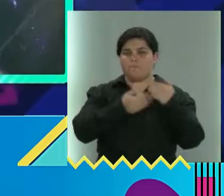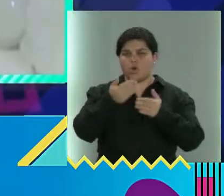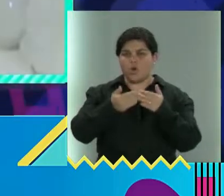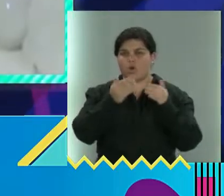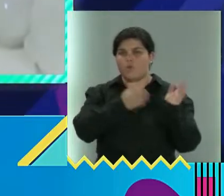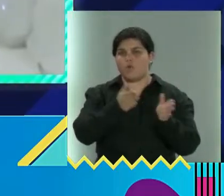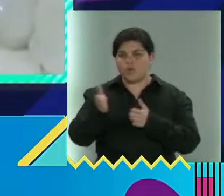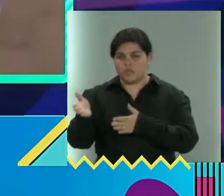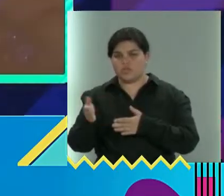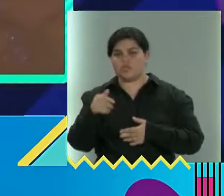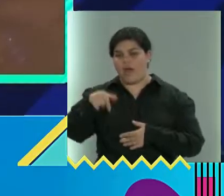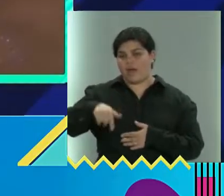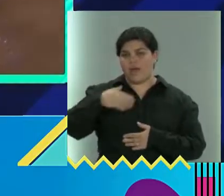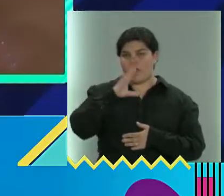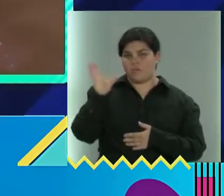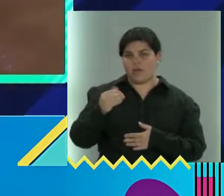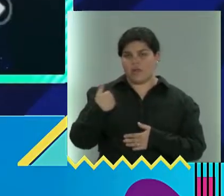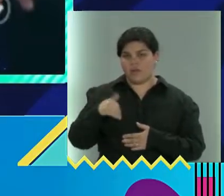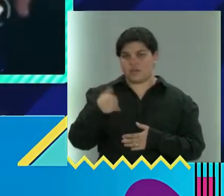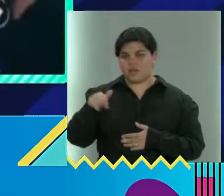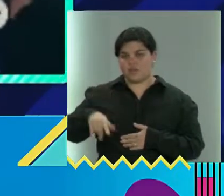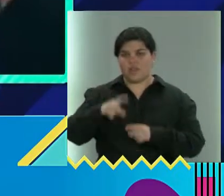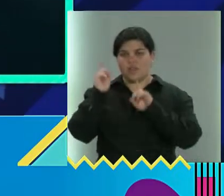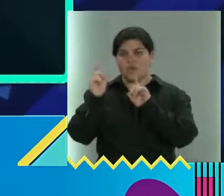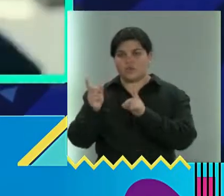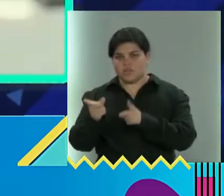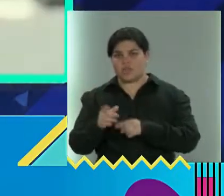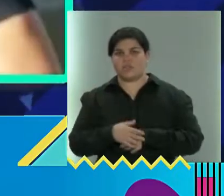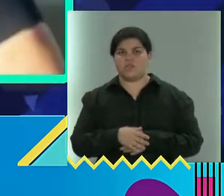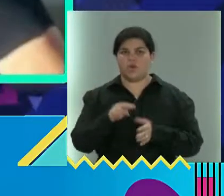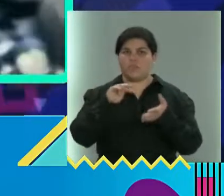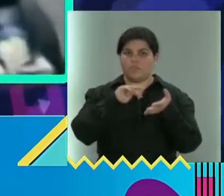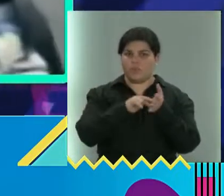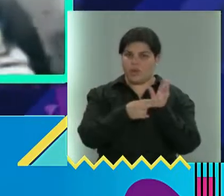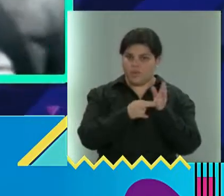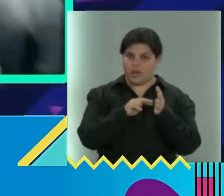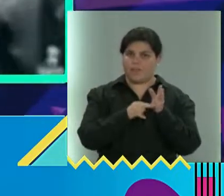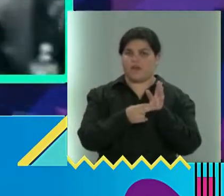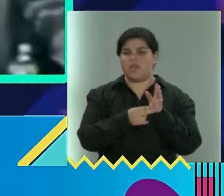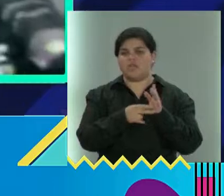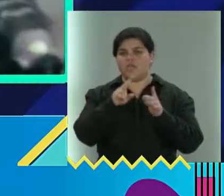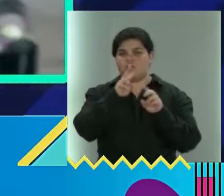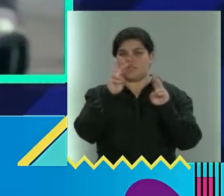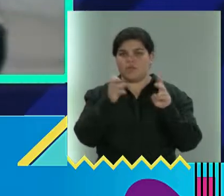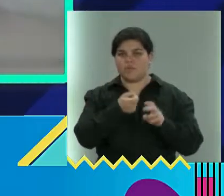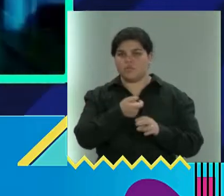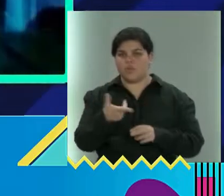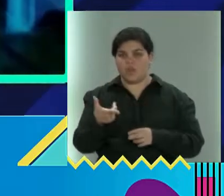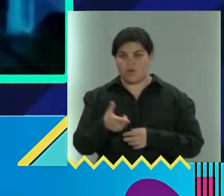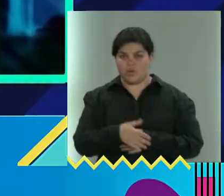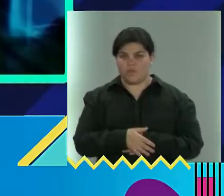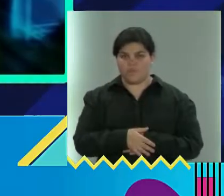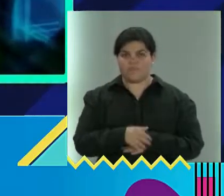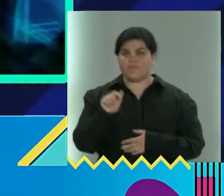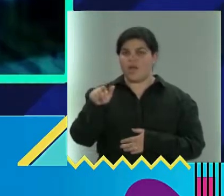cabo ahora en nuestro país, ¿no es cierto?, con la docencia, con los conflictos que hay en cuanto a lo salarial, y lo que nos decía